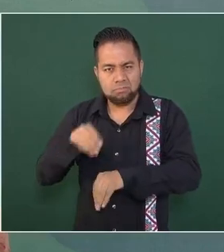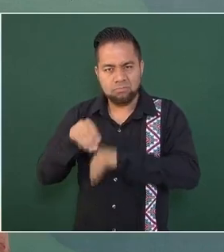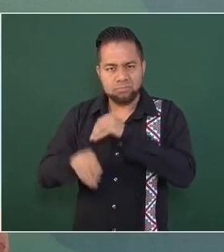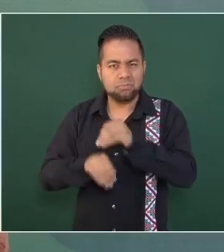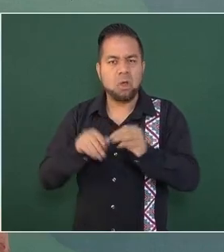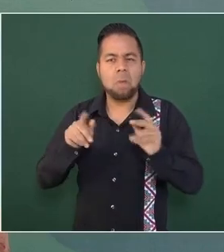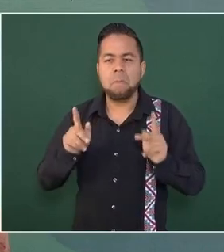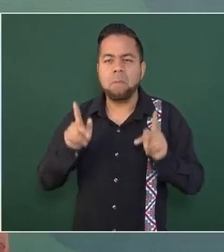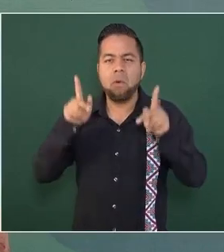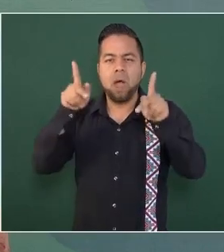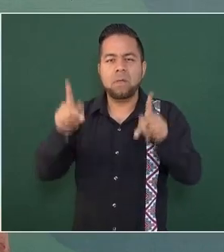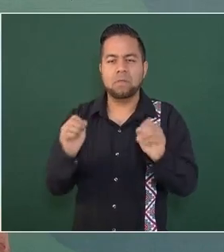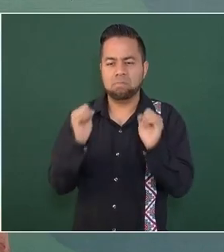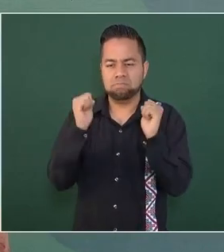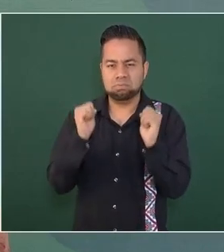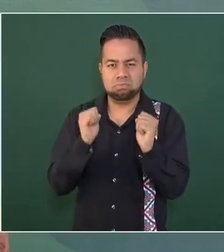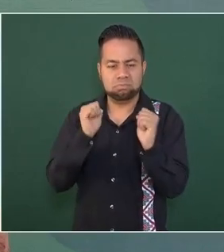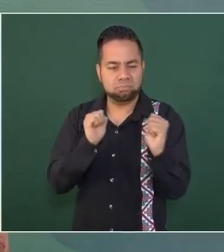puente